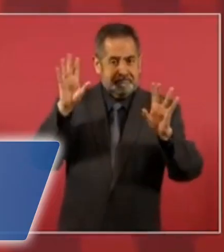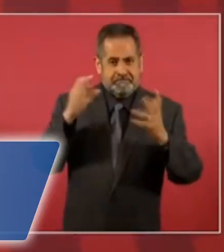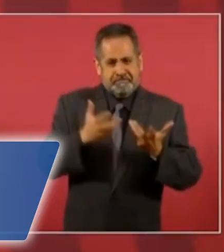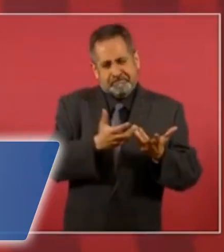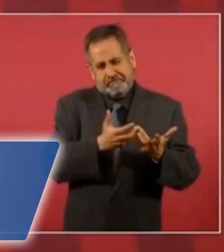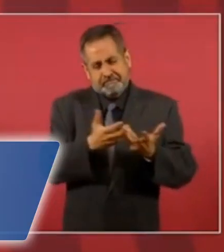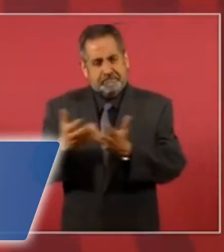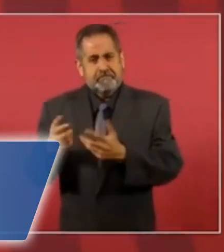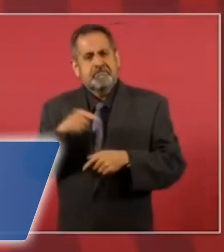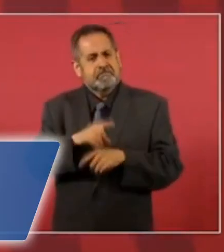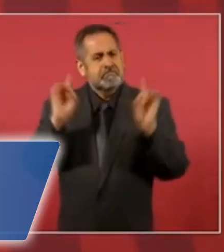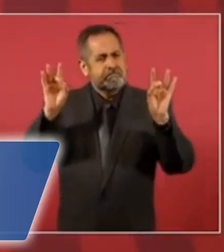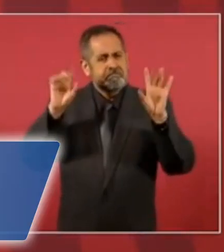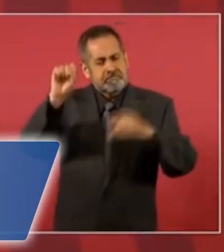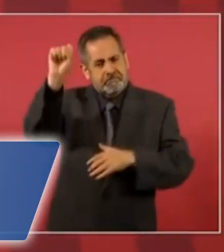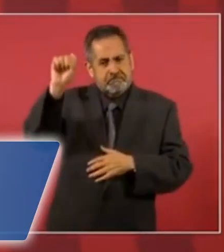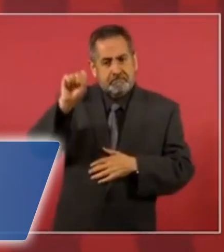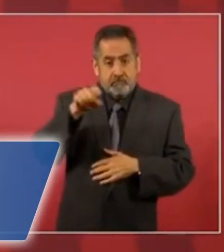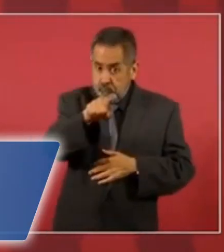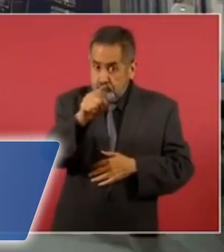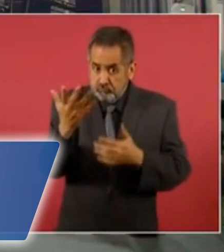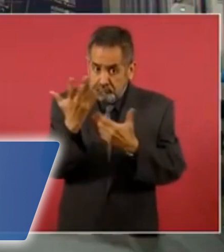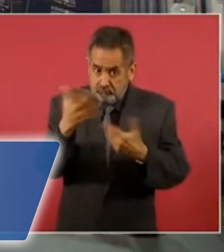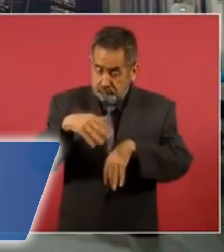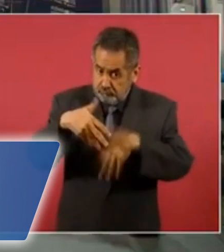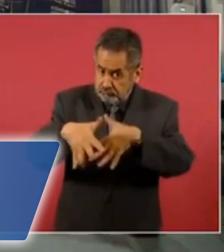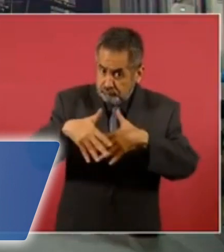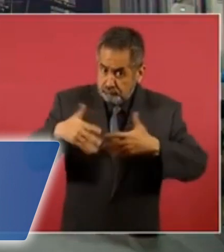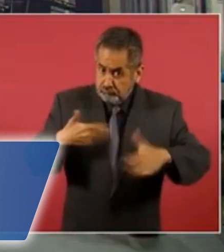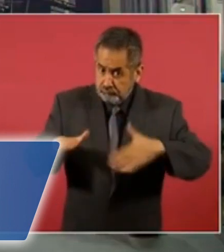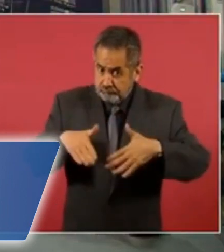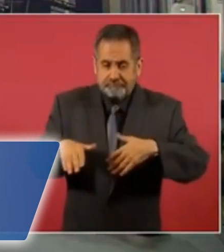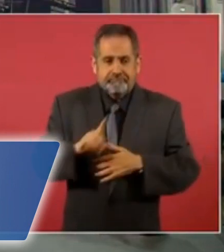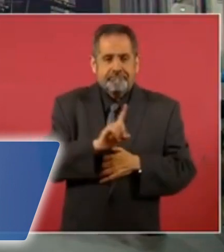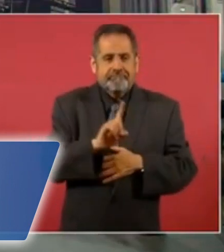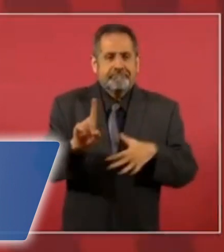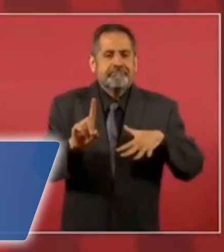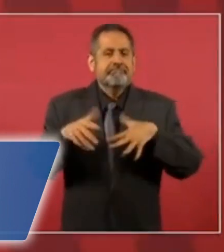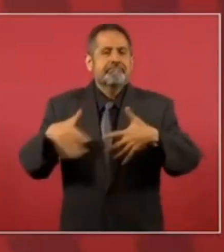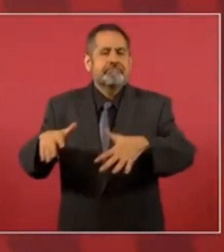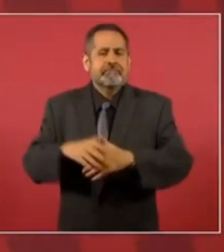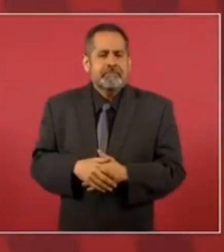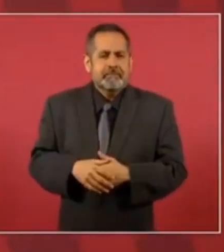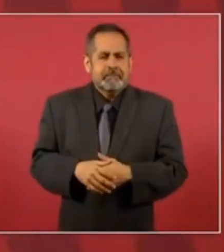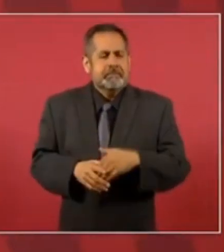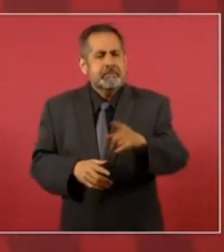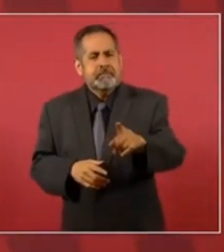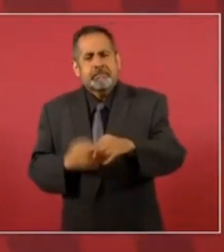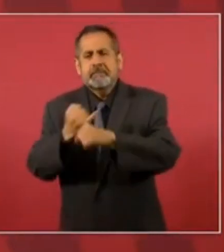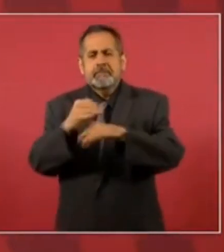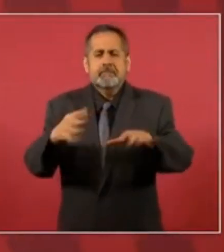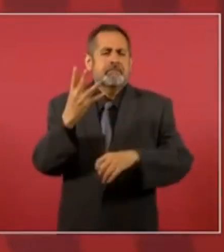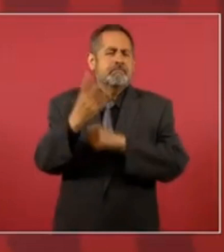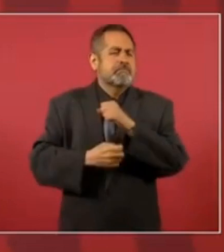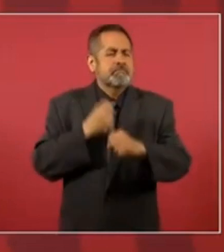pero desde el Ángel. ¿Usted la, va a marchar usted? Yo voy a marchar. ¿Cuál es el motivo? El informe, 4 años